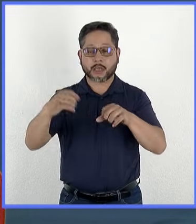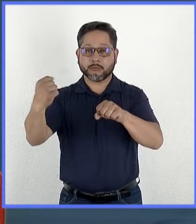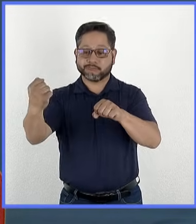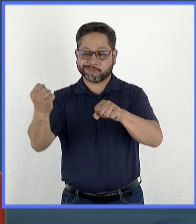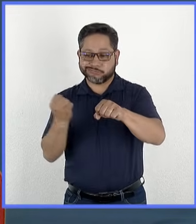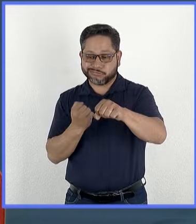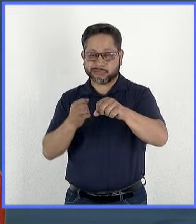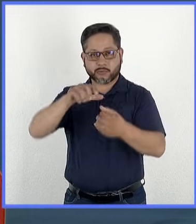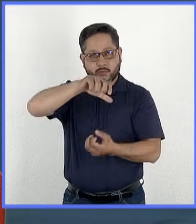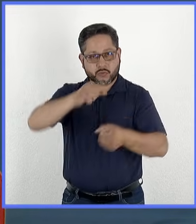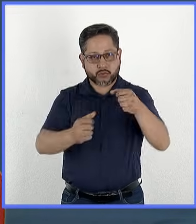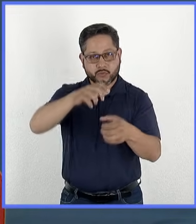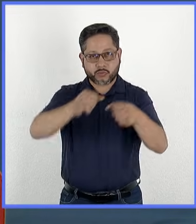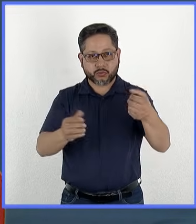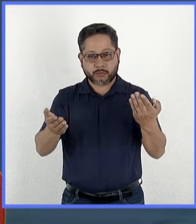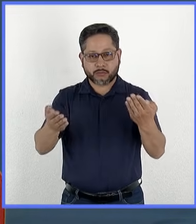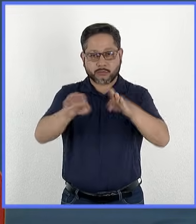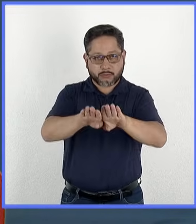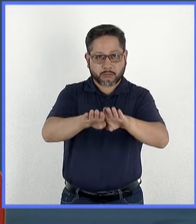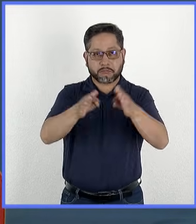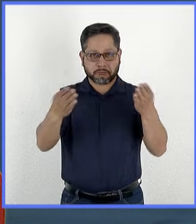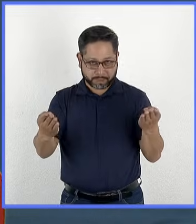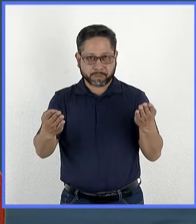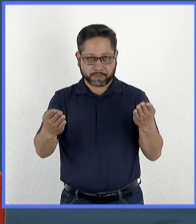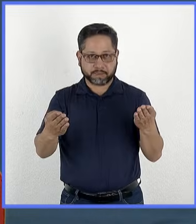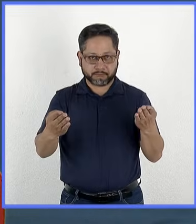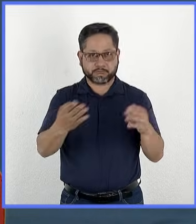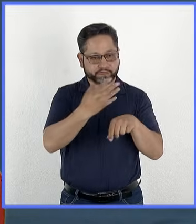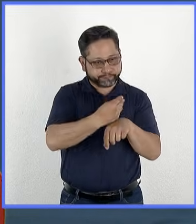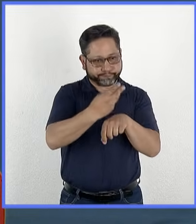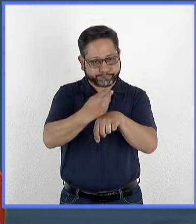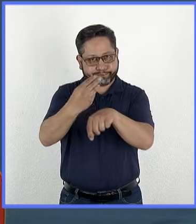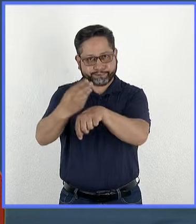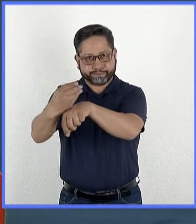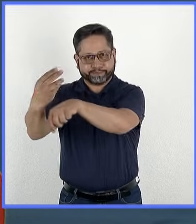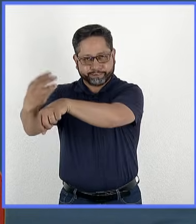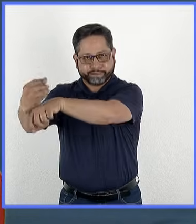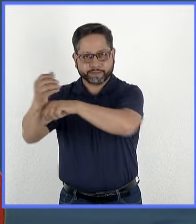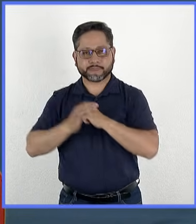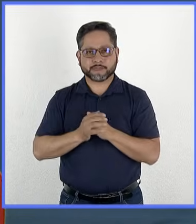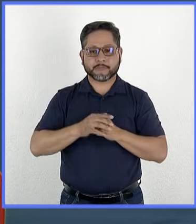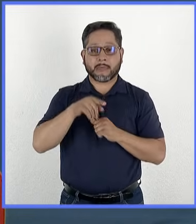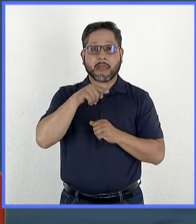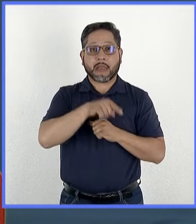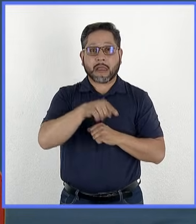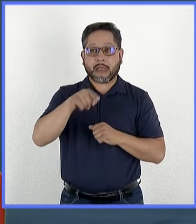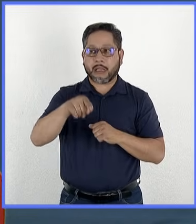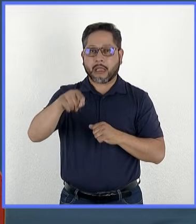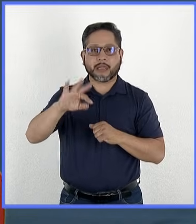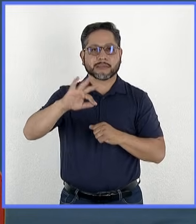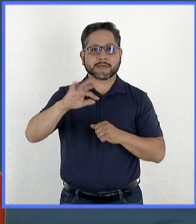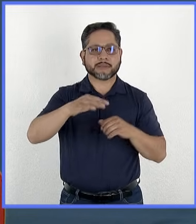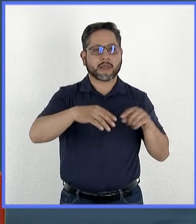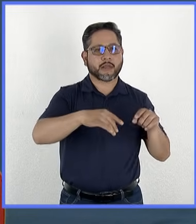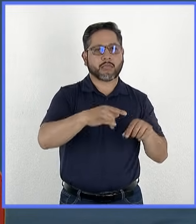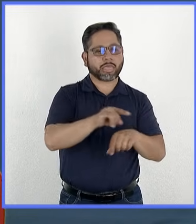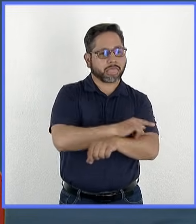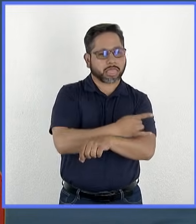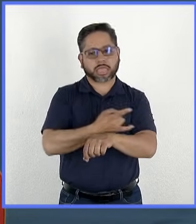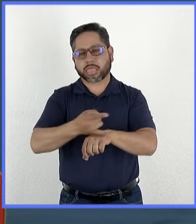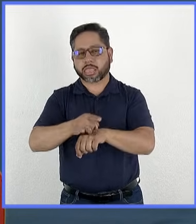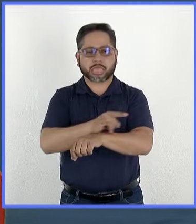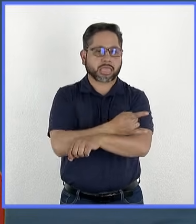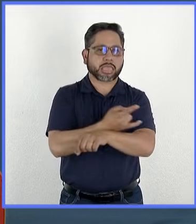algunos dispositivos para poder tener la seguridad de que no va a haber presiones ni altas ni bajas que